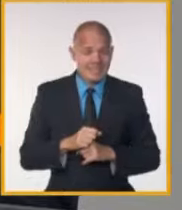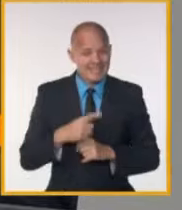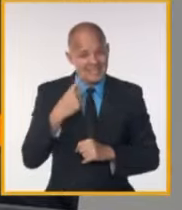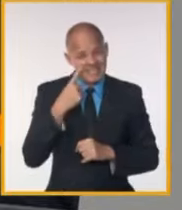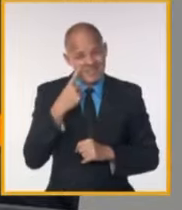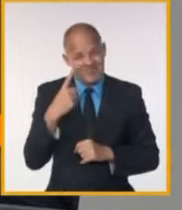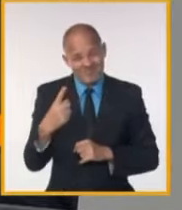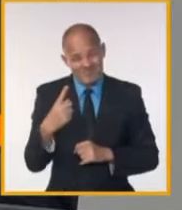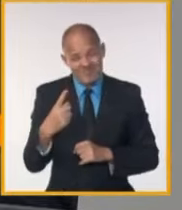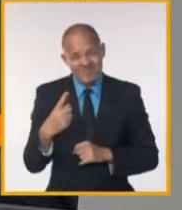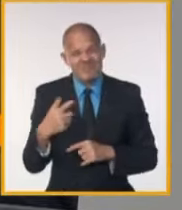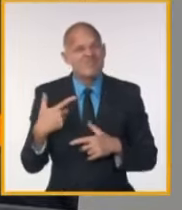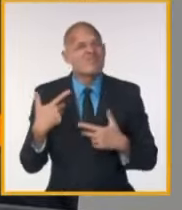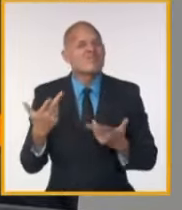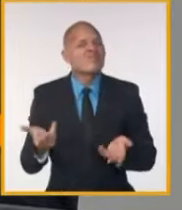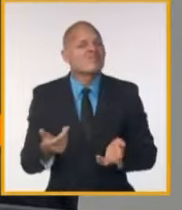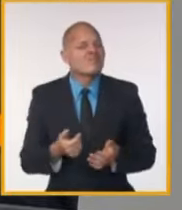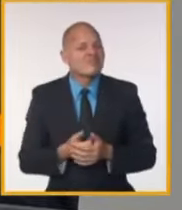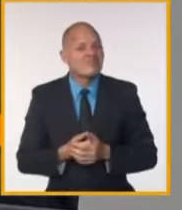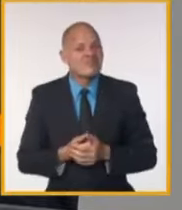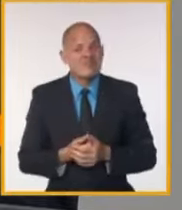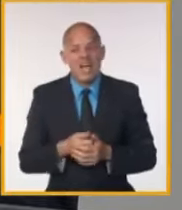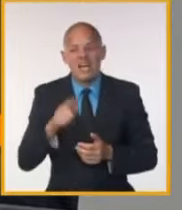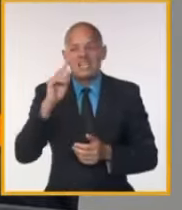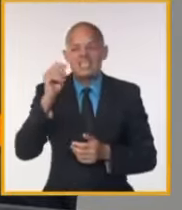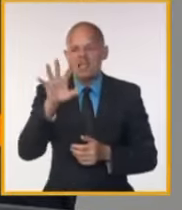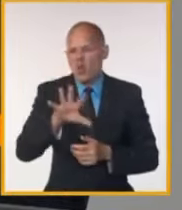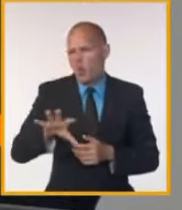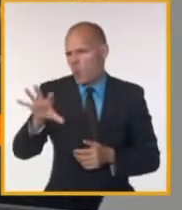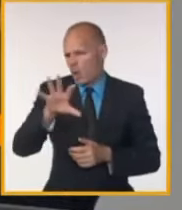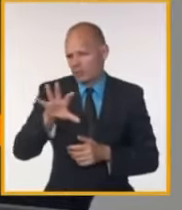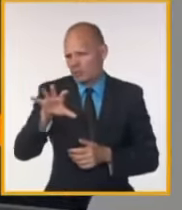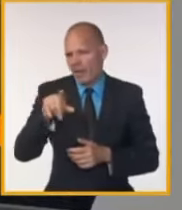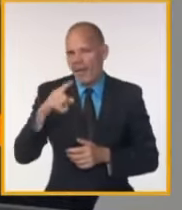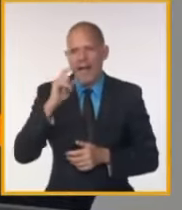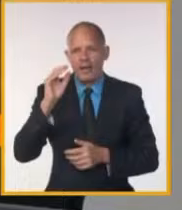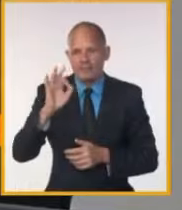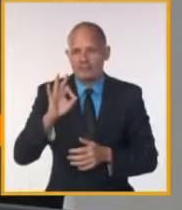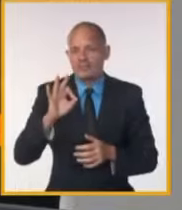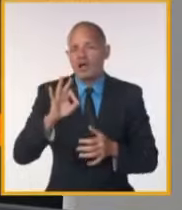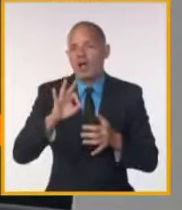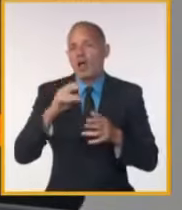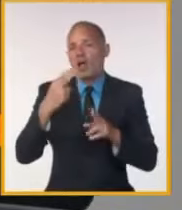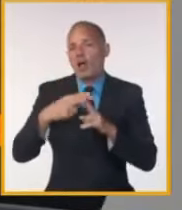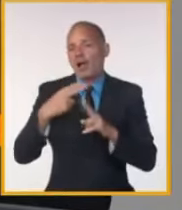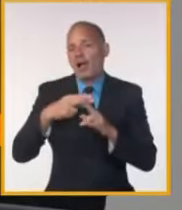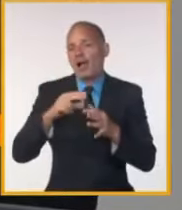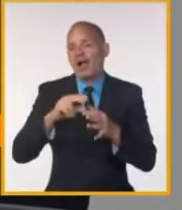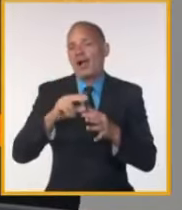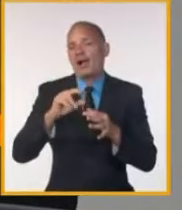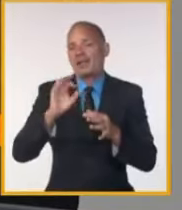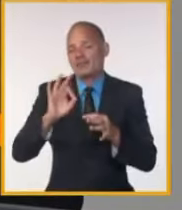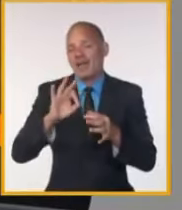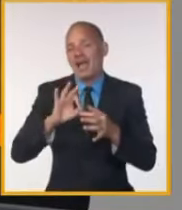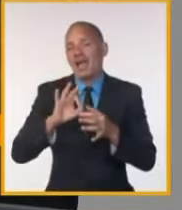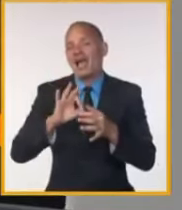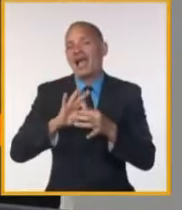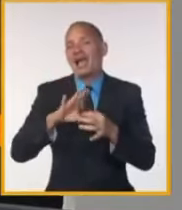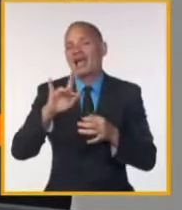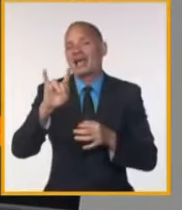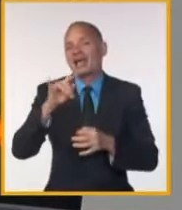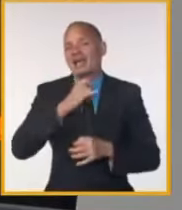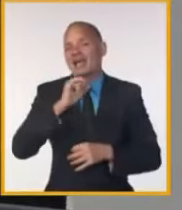un asesinato en Guerrero un estado importante donde ella donde el gobierno ha estado